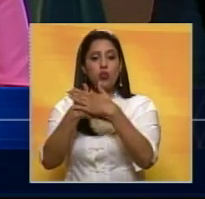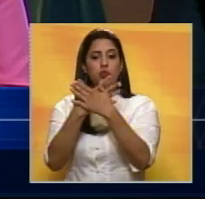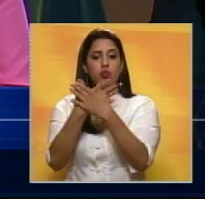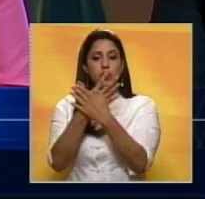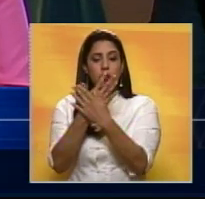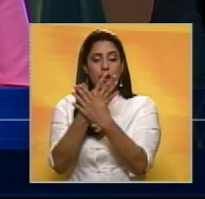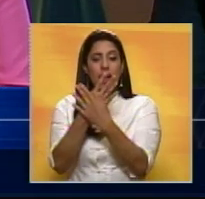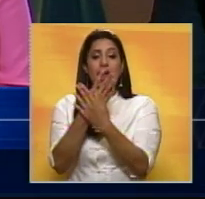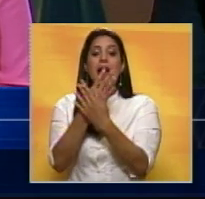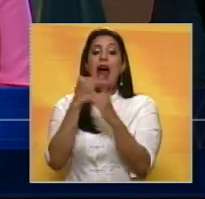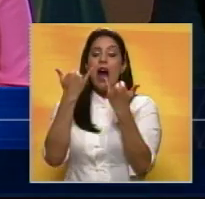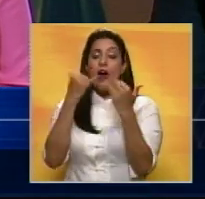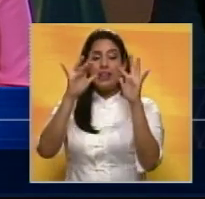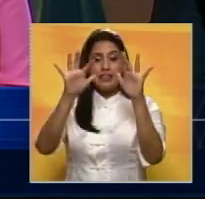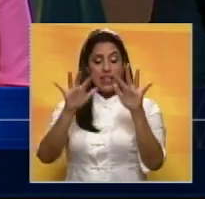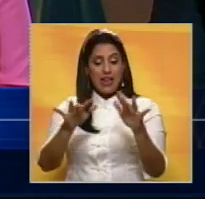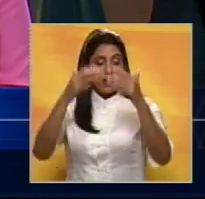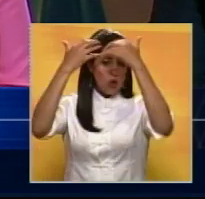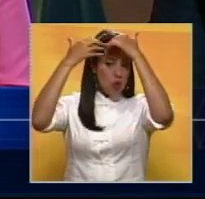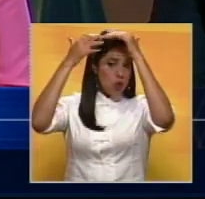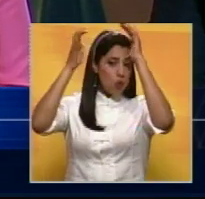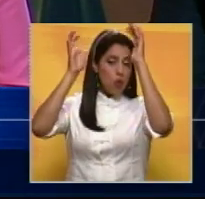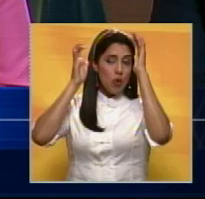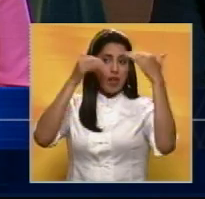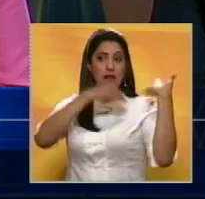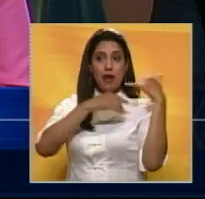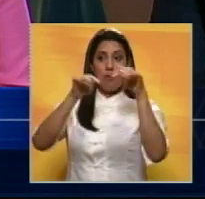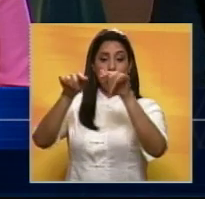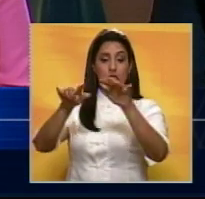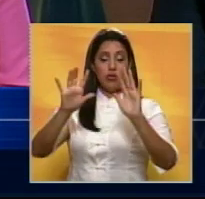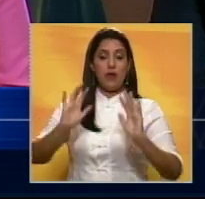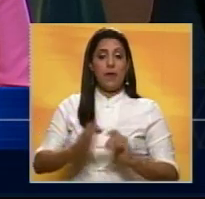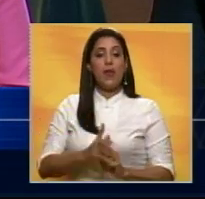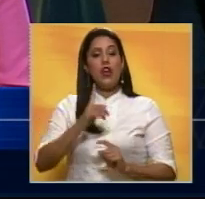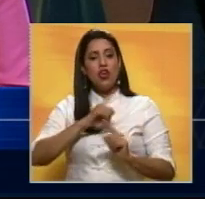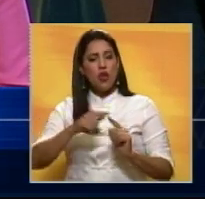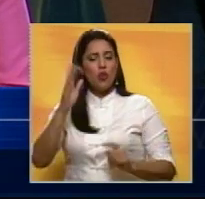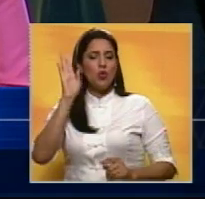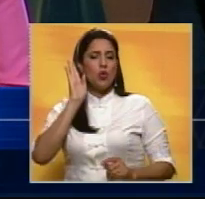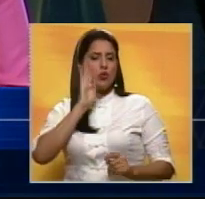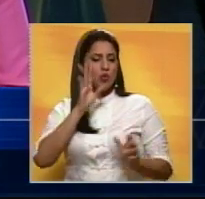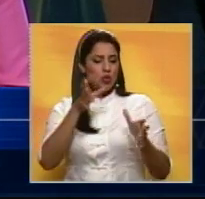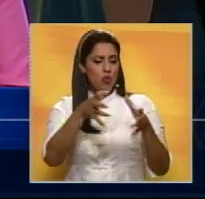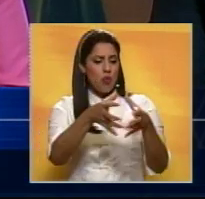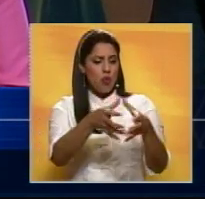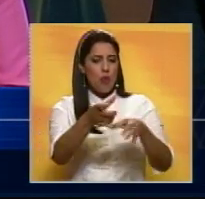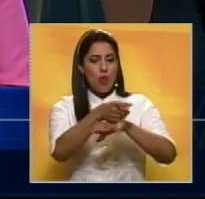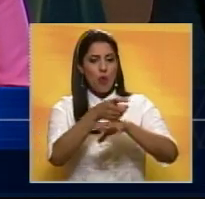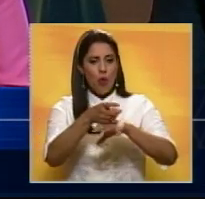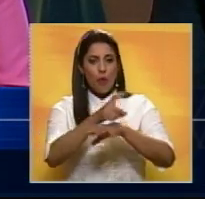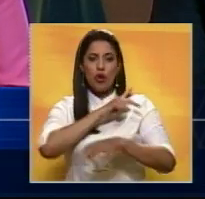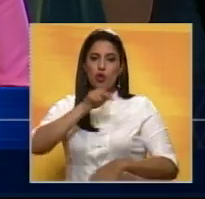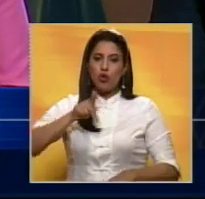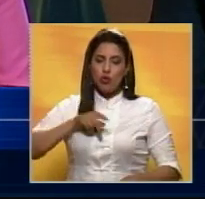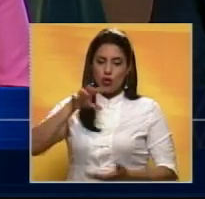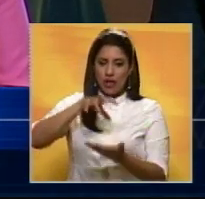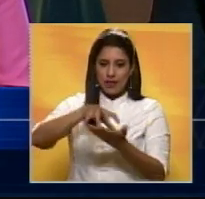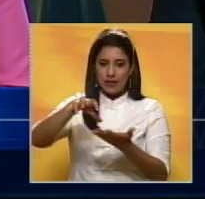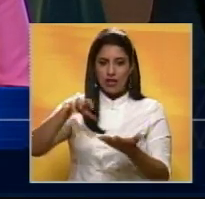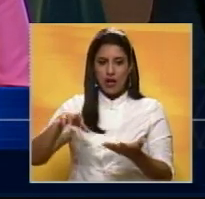Americanos en cabeza de su secretario general y de una facción de gobiernos de nuestra